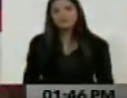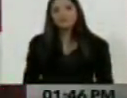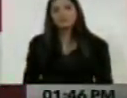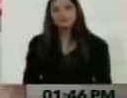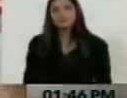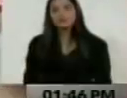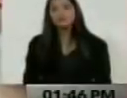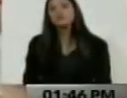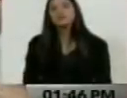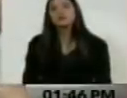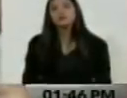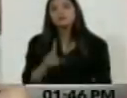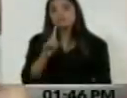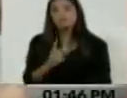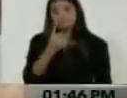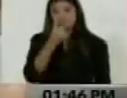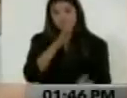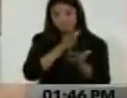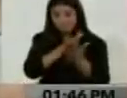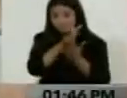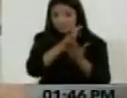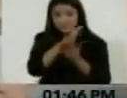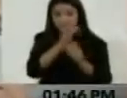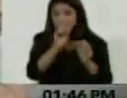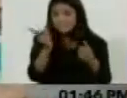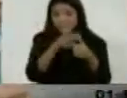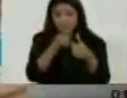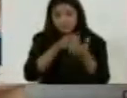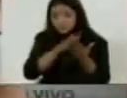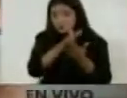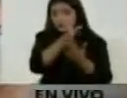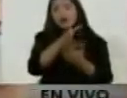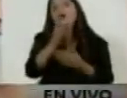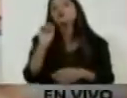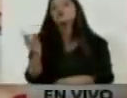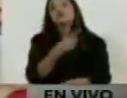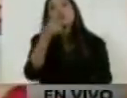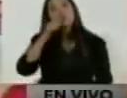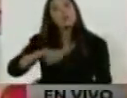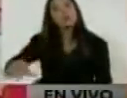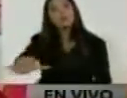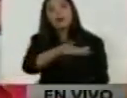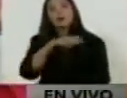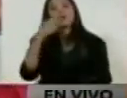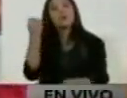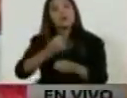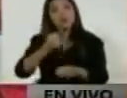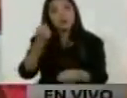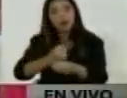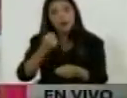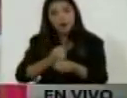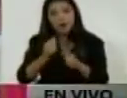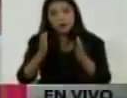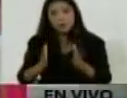Dentro de la primera línea de prioridades estratégicas que todo nuestro pueblo, toda la clase obrera,